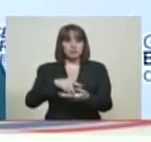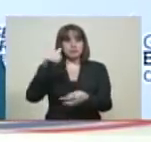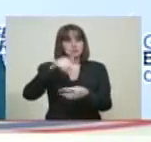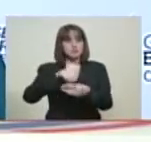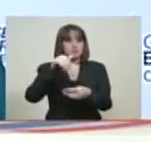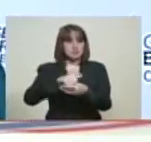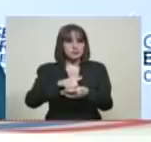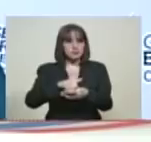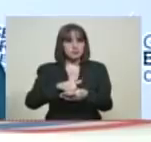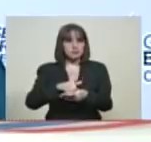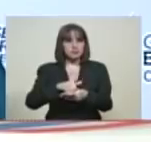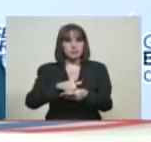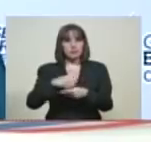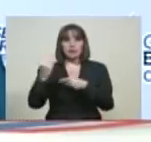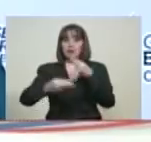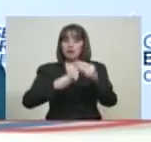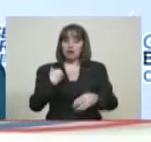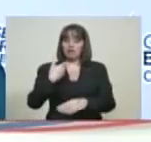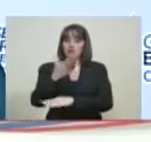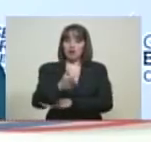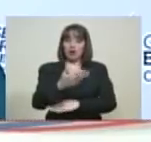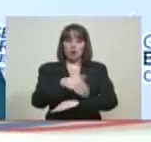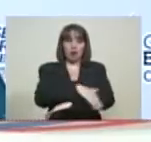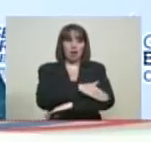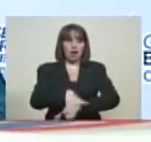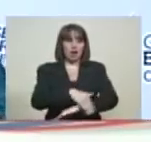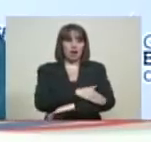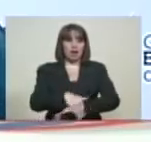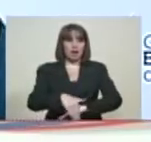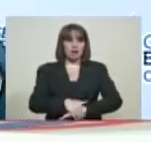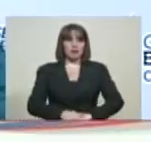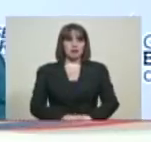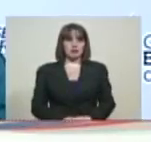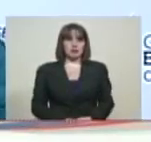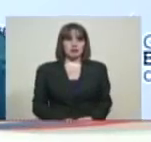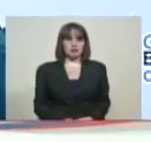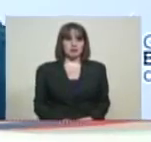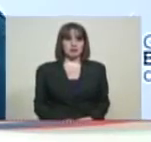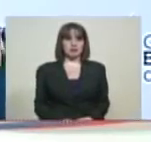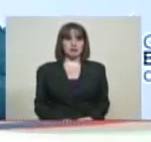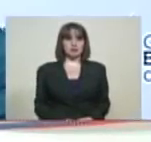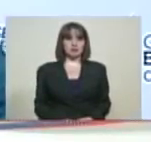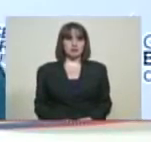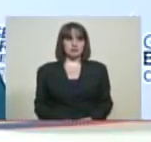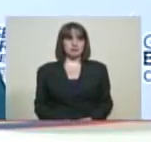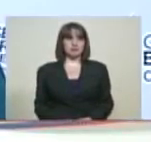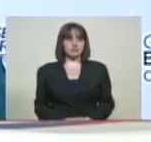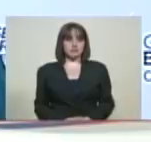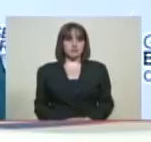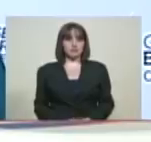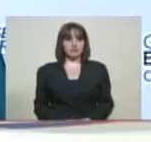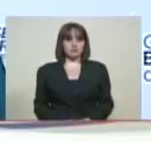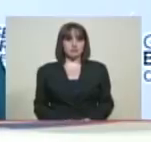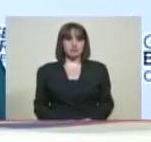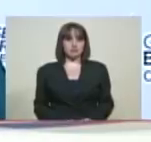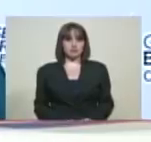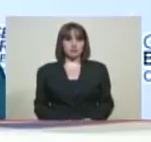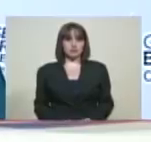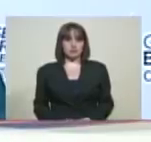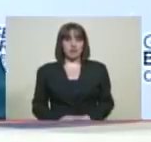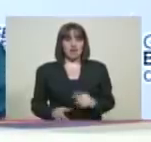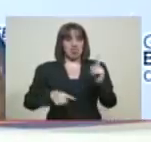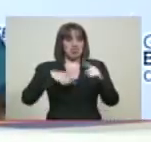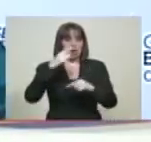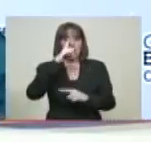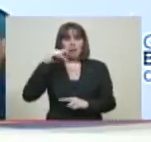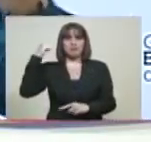y fueron a las calles y fueron electos concejales y fueron electos diputados y luego al pasar del